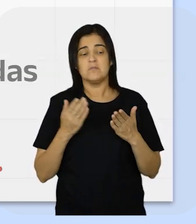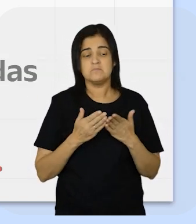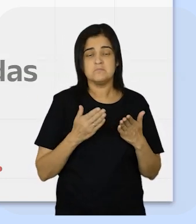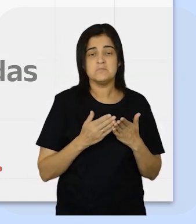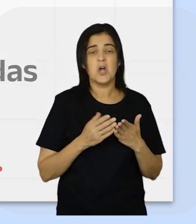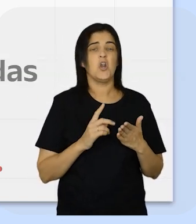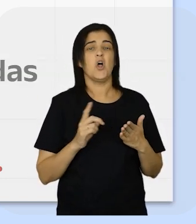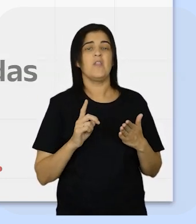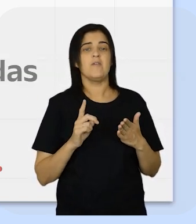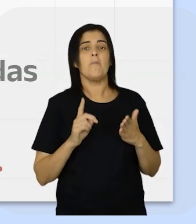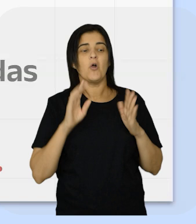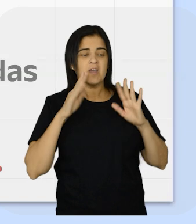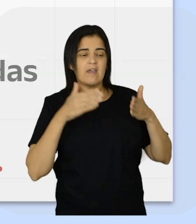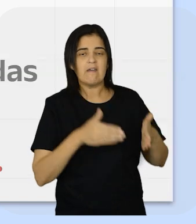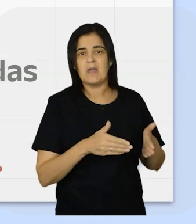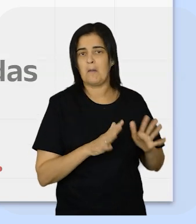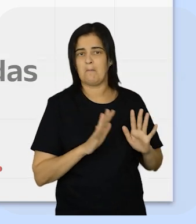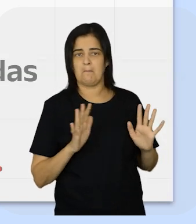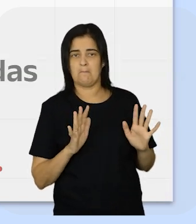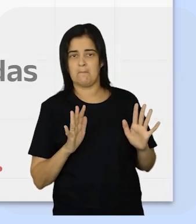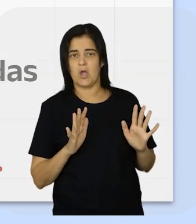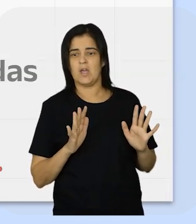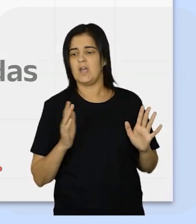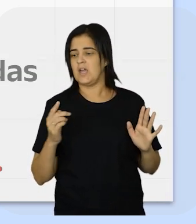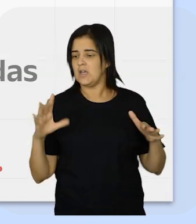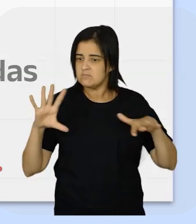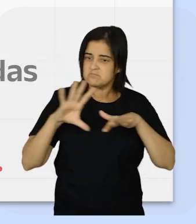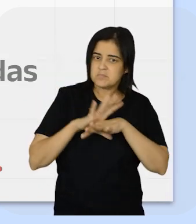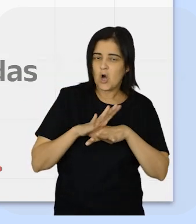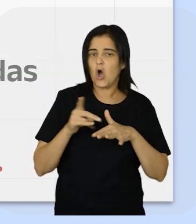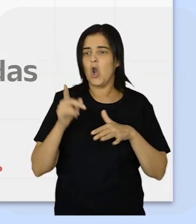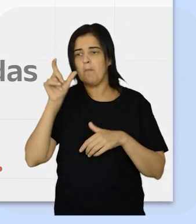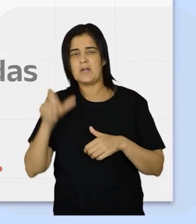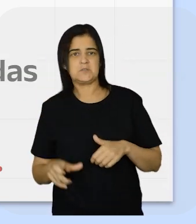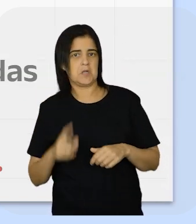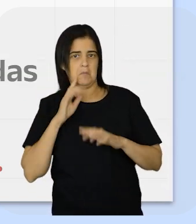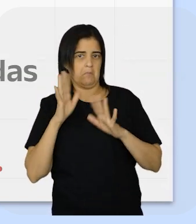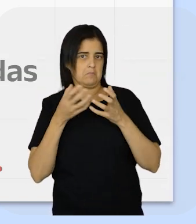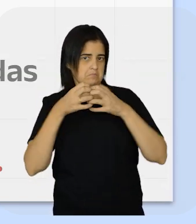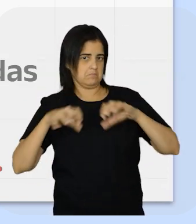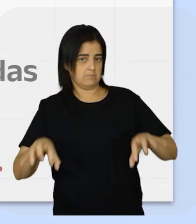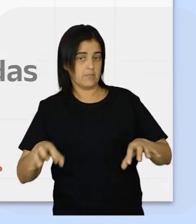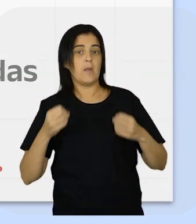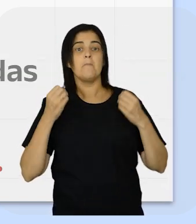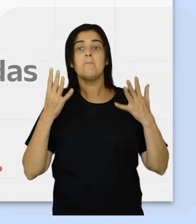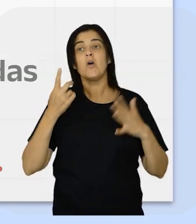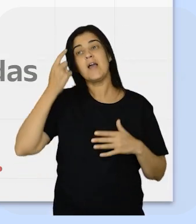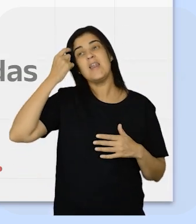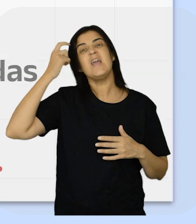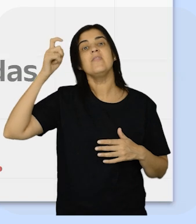qué tocarse con lo personal. ¿Por qué se daba eso? Porque la